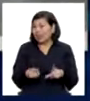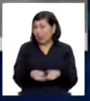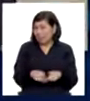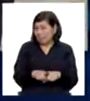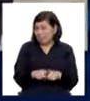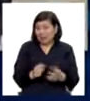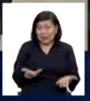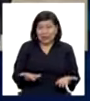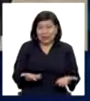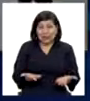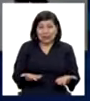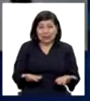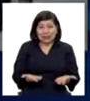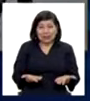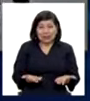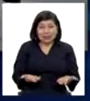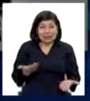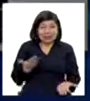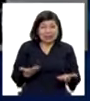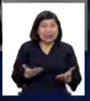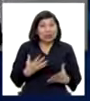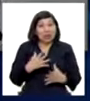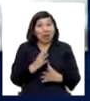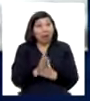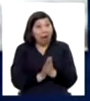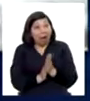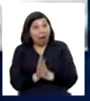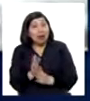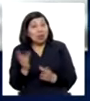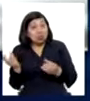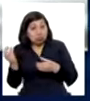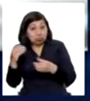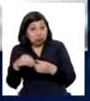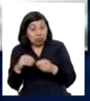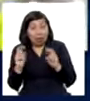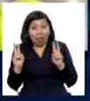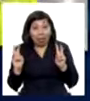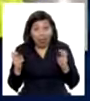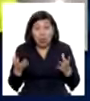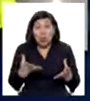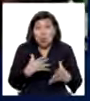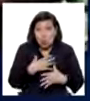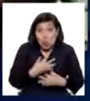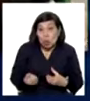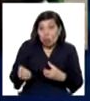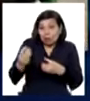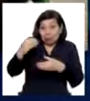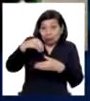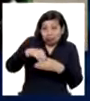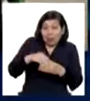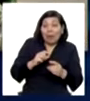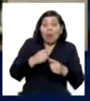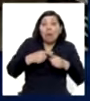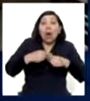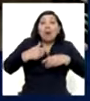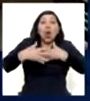también le entra las ganas de poder trabajar el tema. Y es, como te digo, un efecto multiplicador, que creo que lo